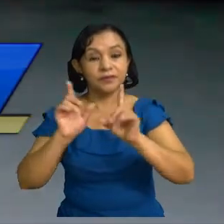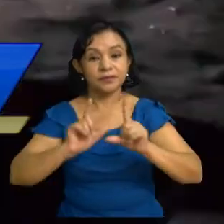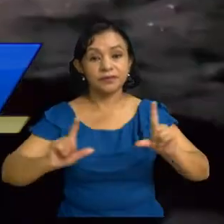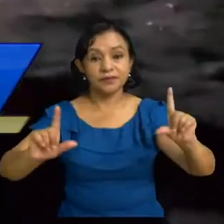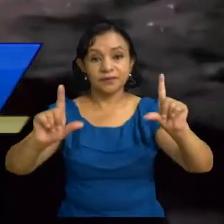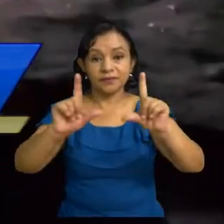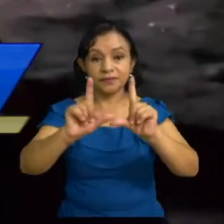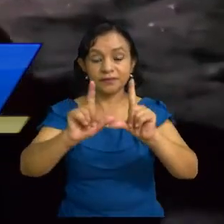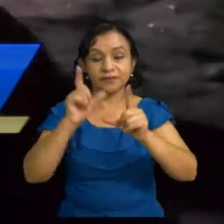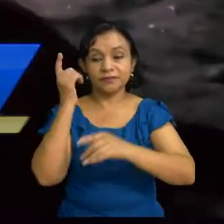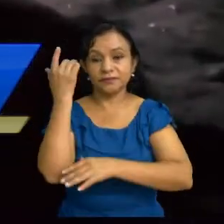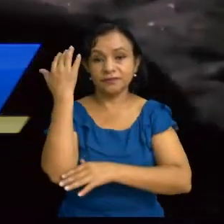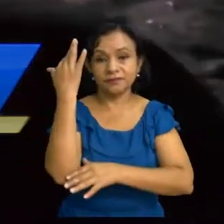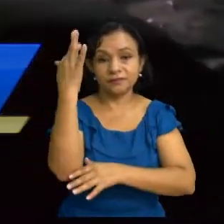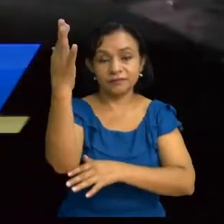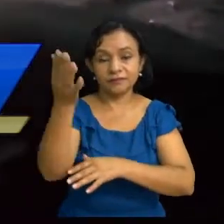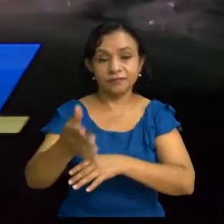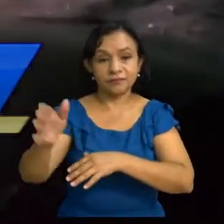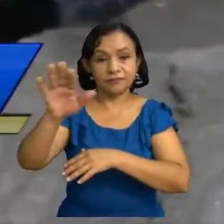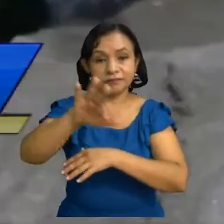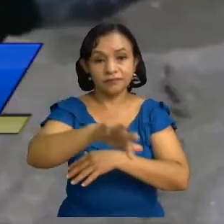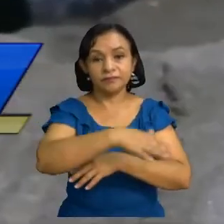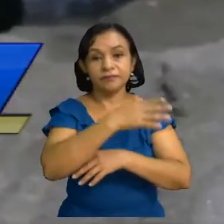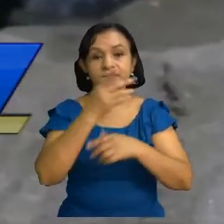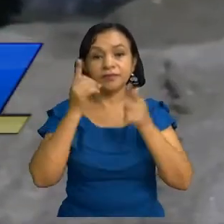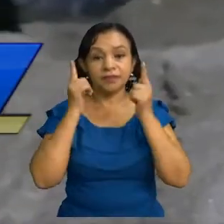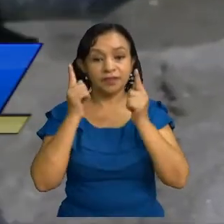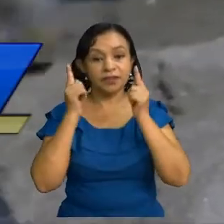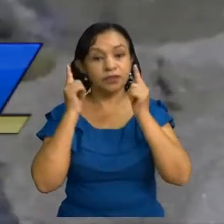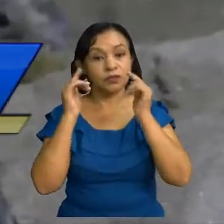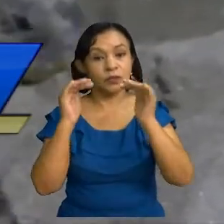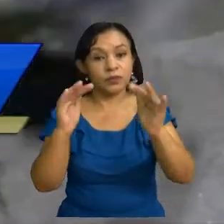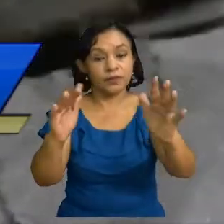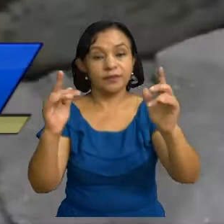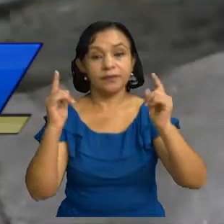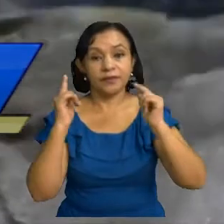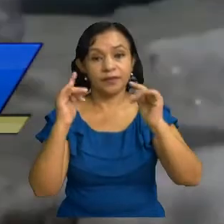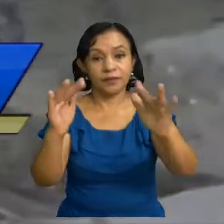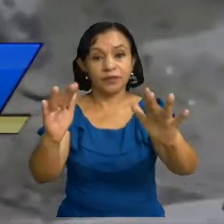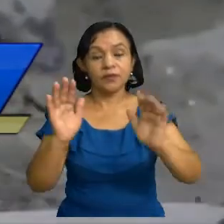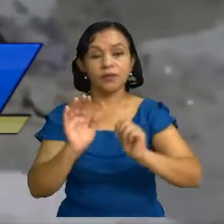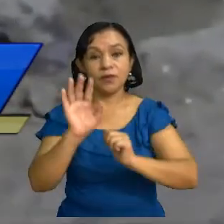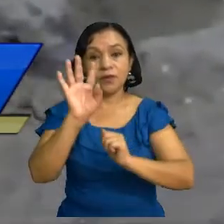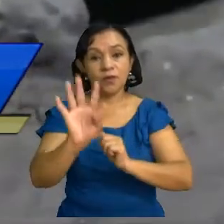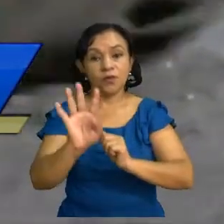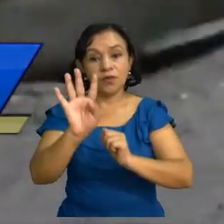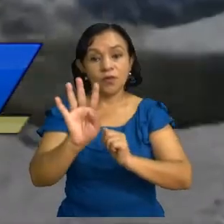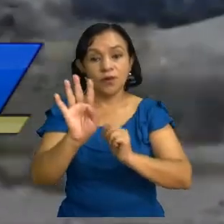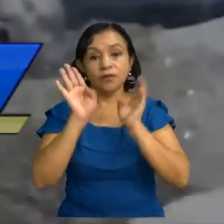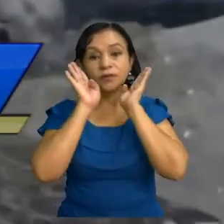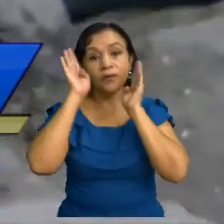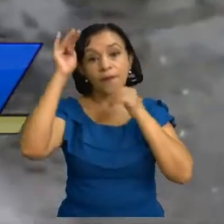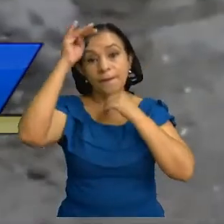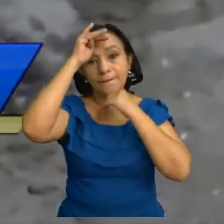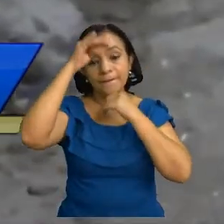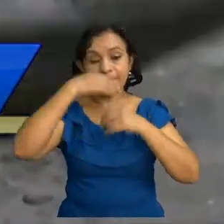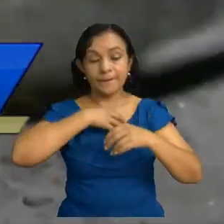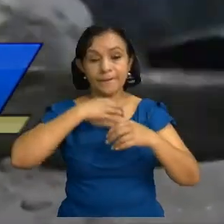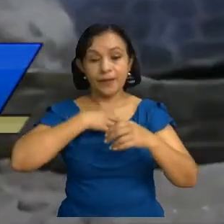y ese es el circuito se encuentra en ticuantepe donde tiene cuatro reservas silvestres privadas